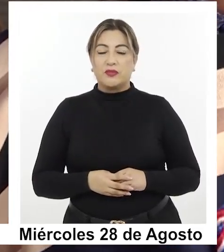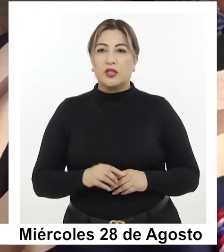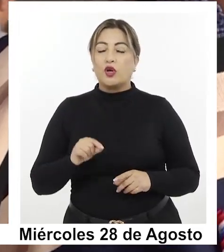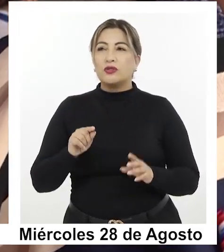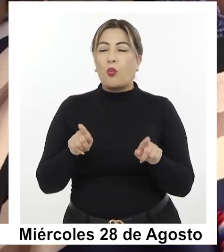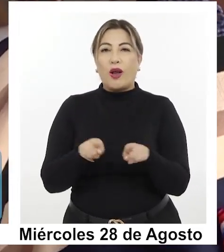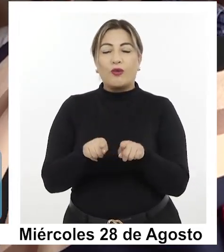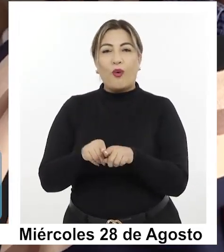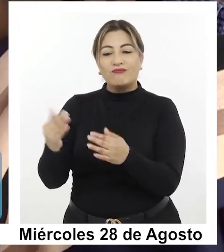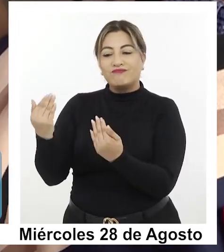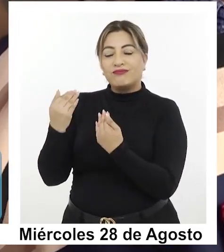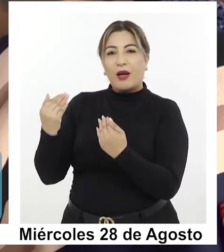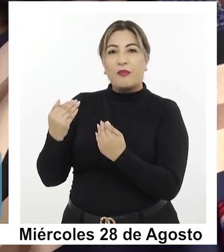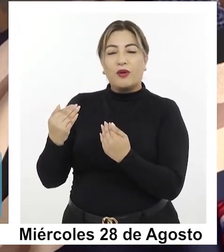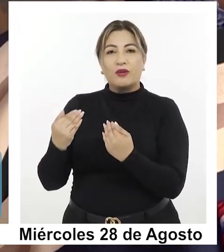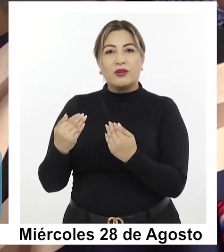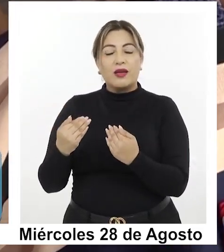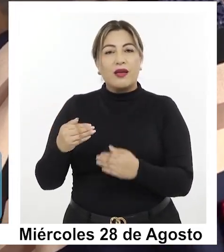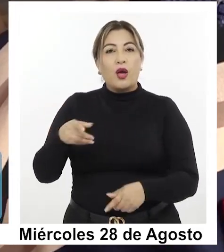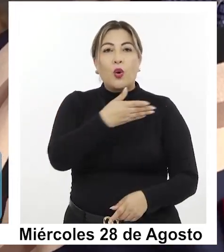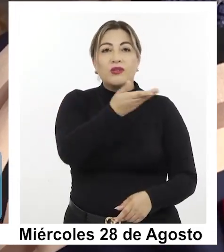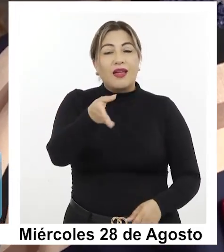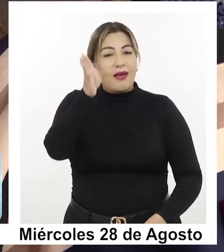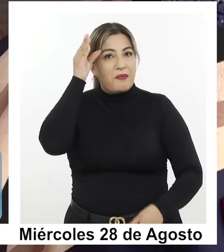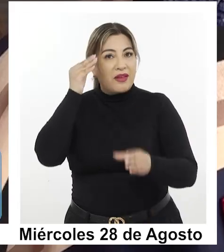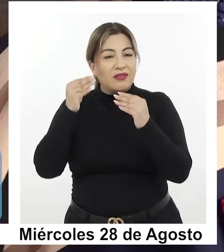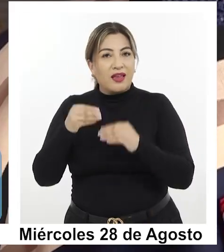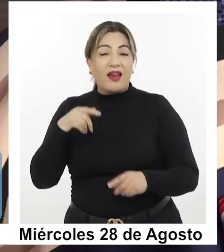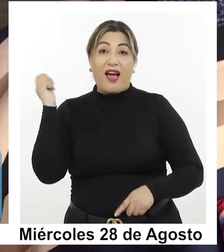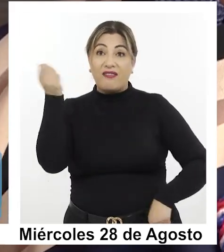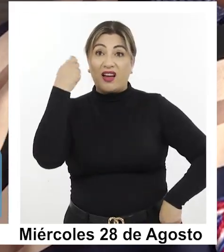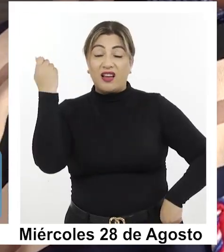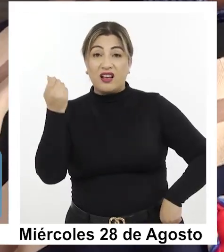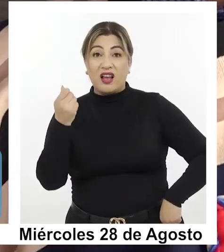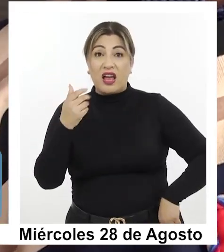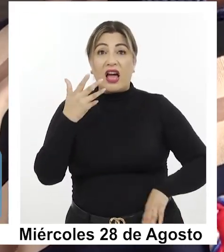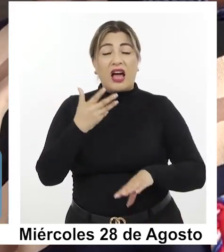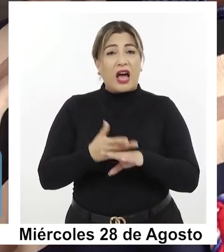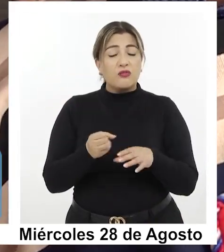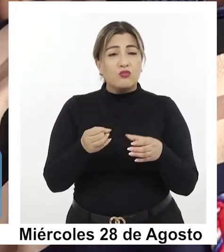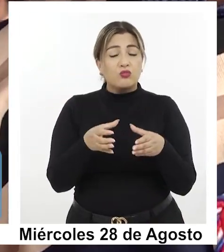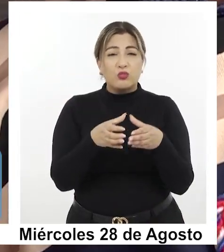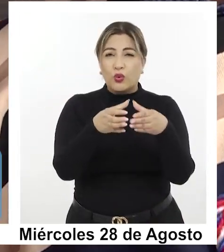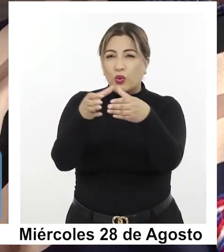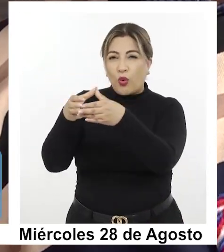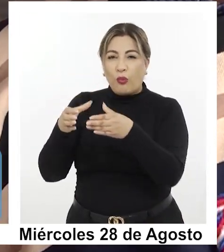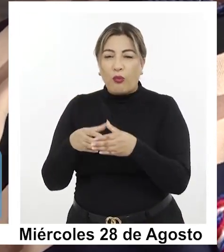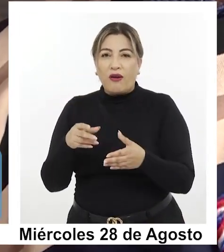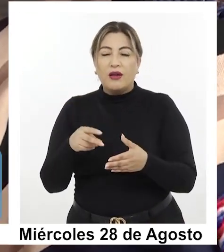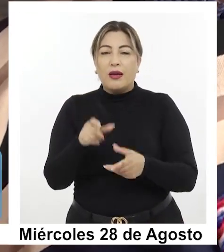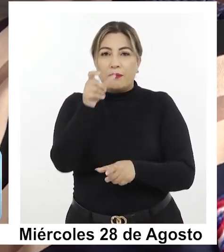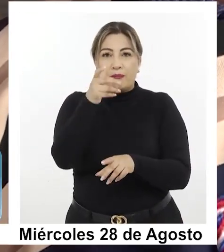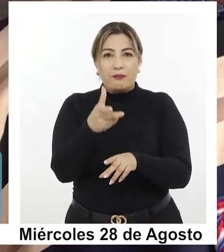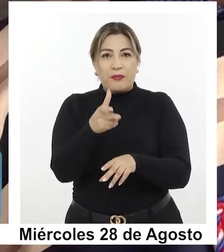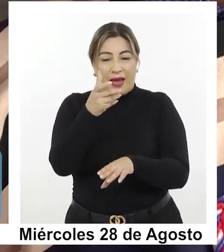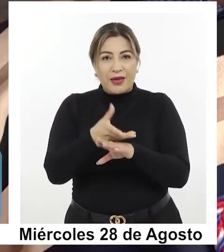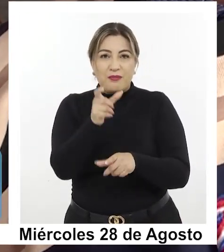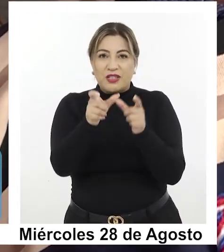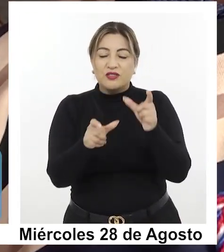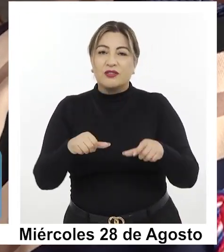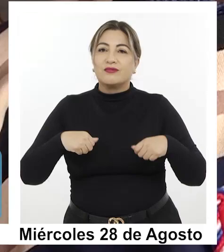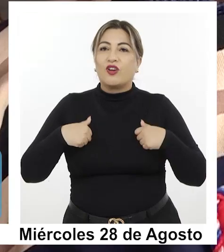empujoncito a que puedan aprender ya a bailar, porque acá en Iquique hay cueca, hay muchos bailes que igual hay jóvenes que les interesan